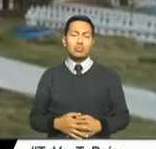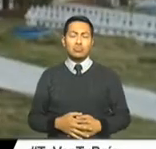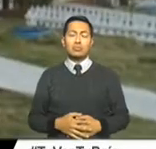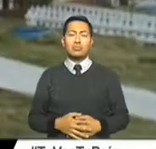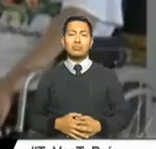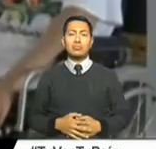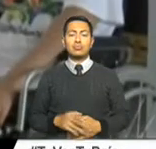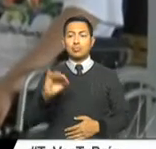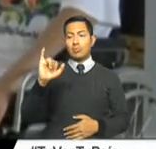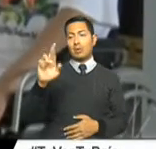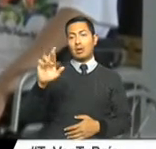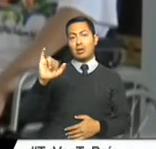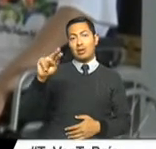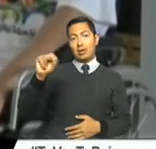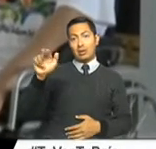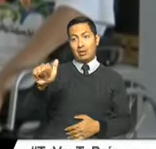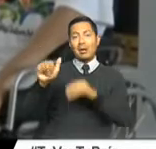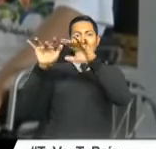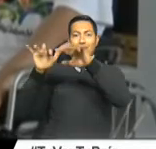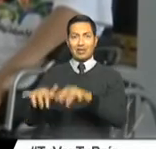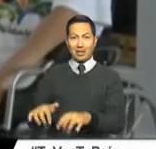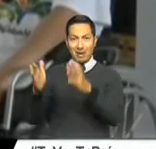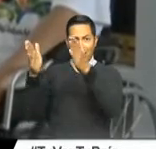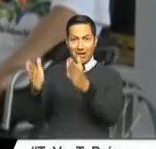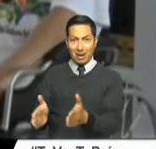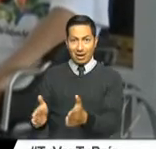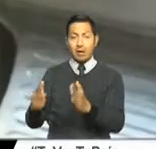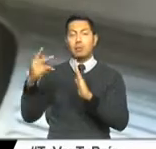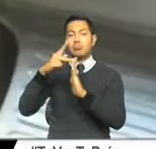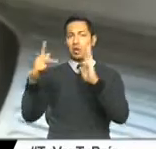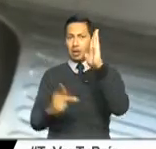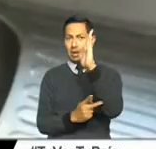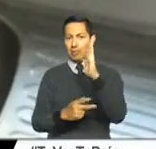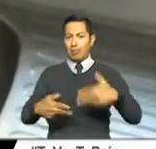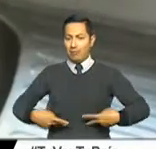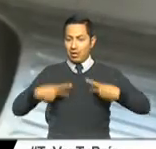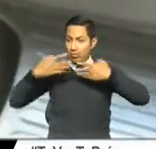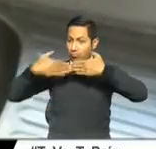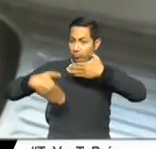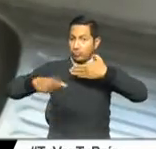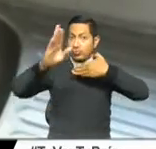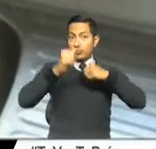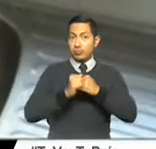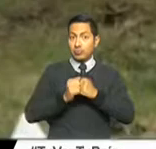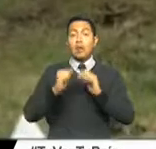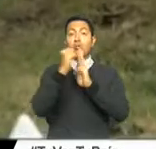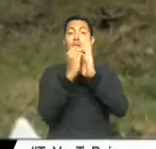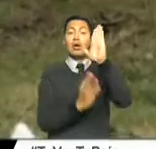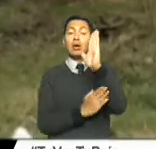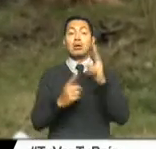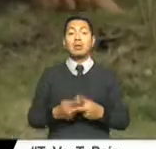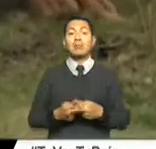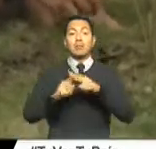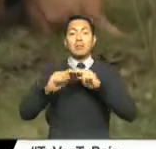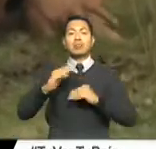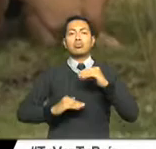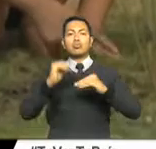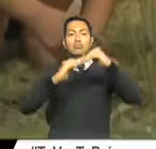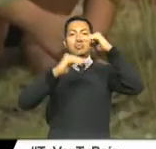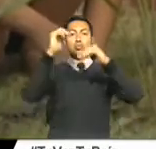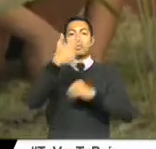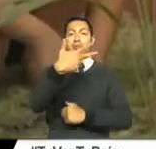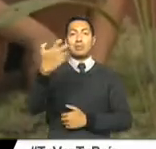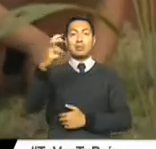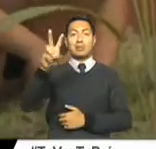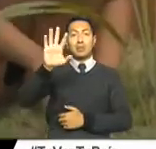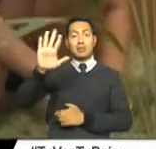Irina Cabeza, secretaria del Plan Toda una Vida, explicó que el proyecto se iniciará con la construcción de 325 casas en Puerto Viejo